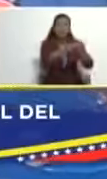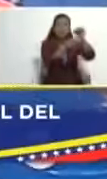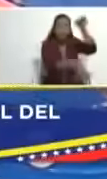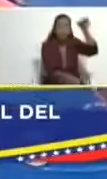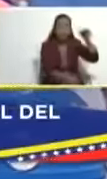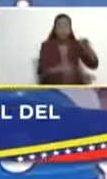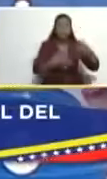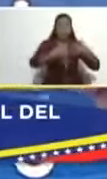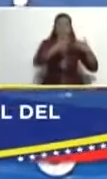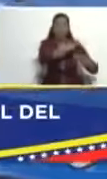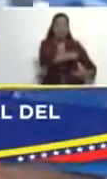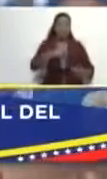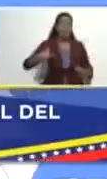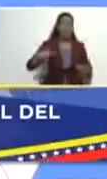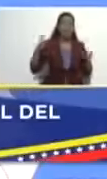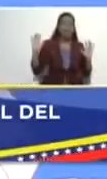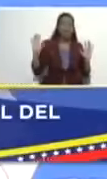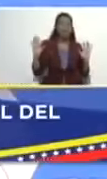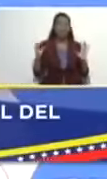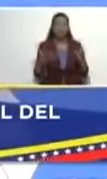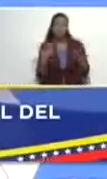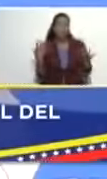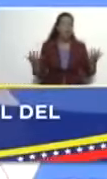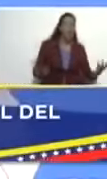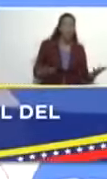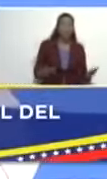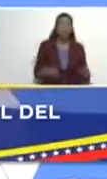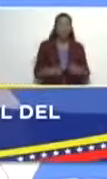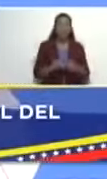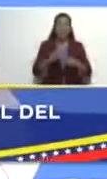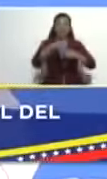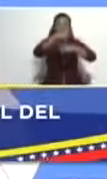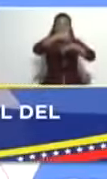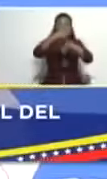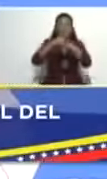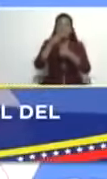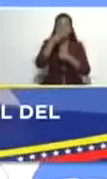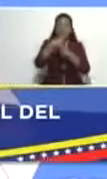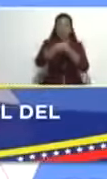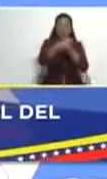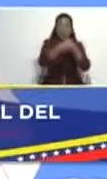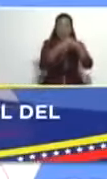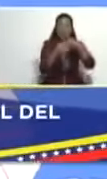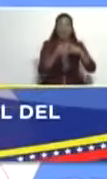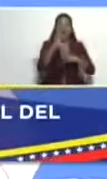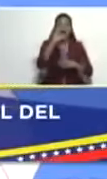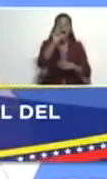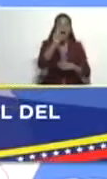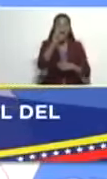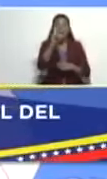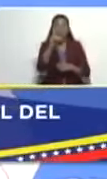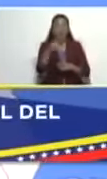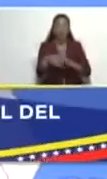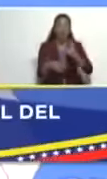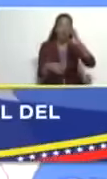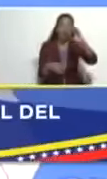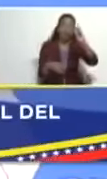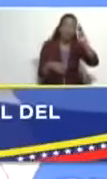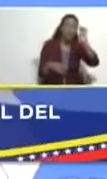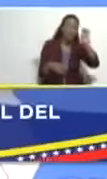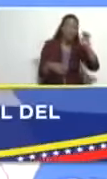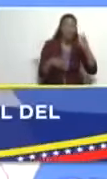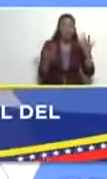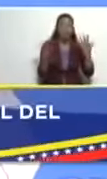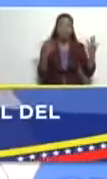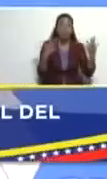de las bandas armadas, de la Guanábana, de ADECO, PEI. Y nos